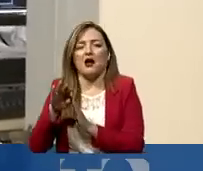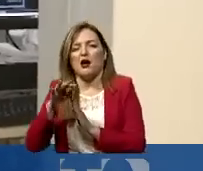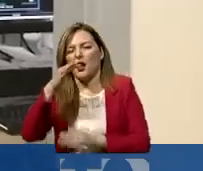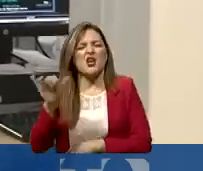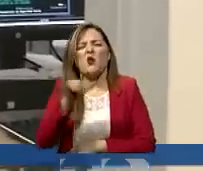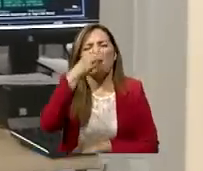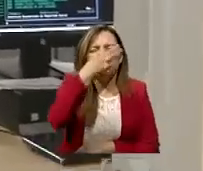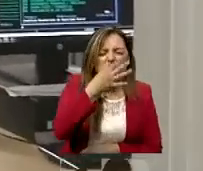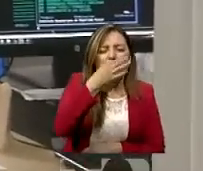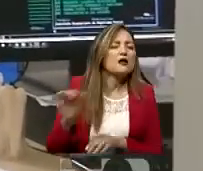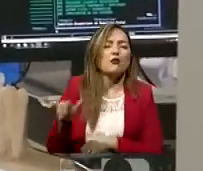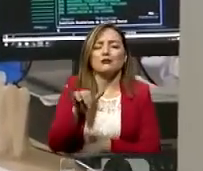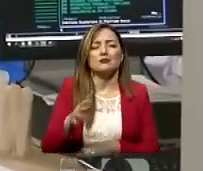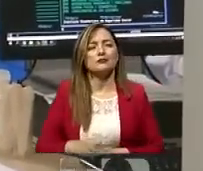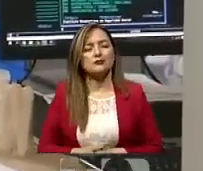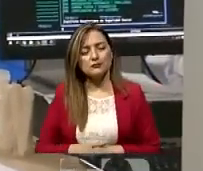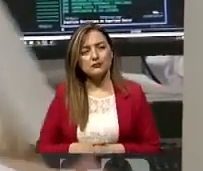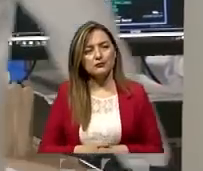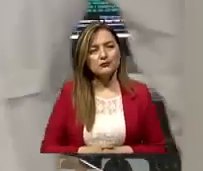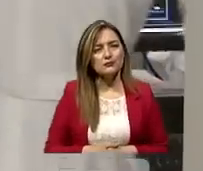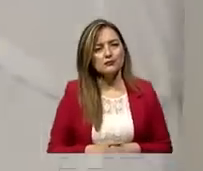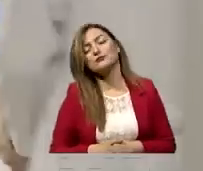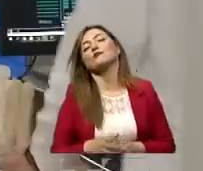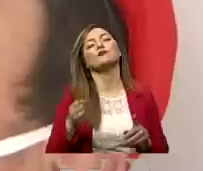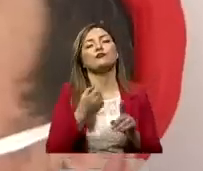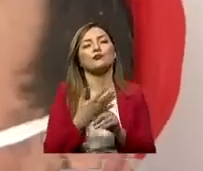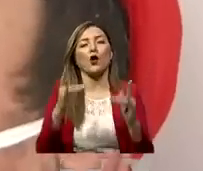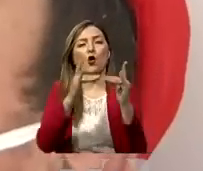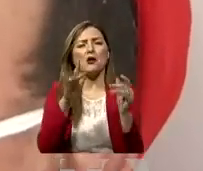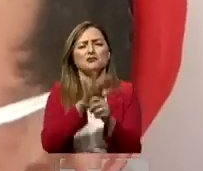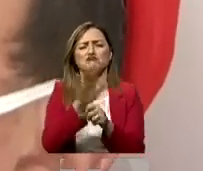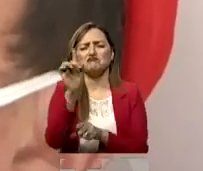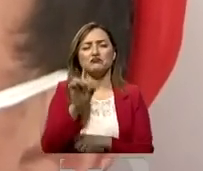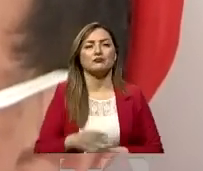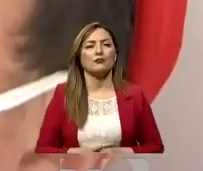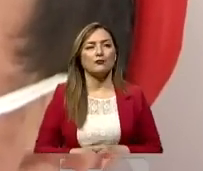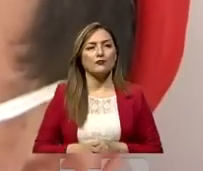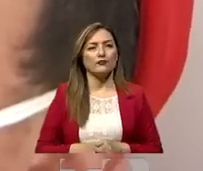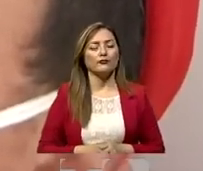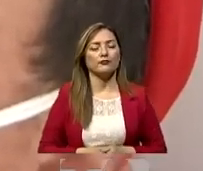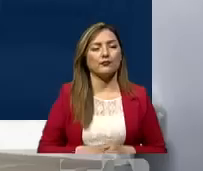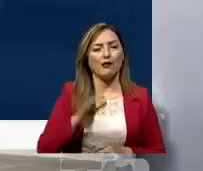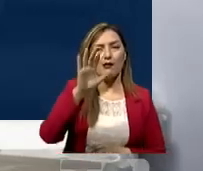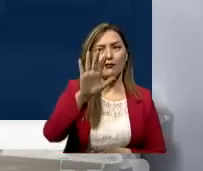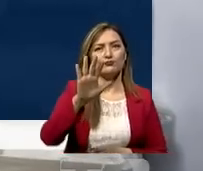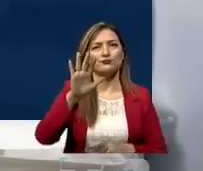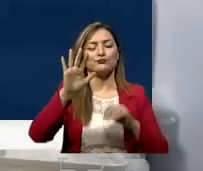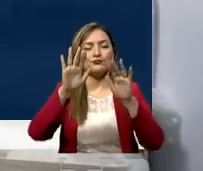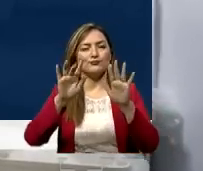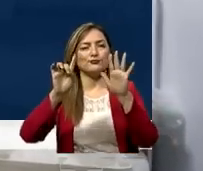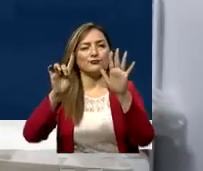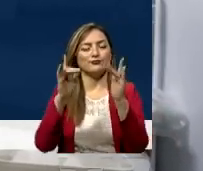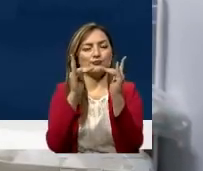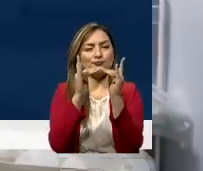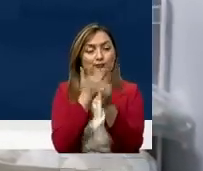cifras confirmarían que estos pequeños picos de contagio no han afectado la ocupación hospitalaria. Al momento de las 516 camas de